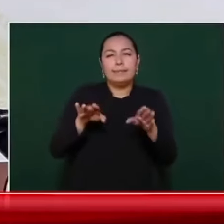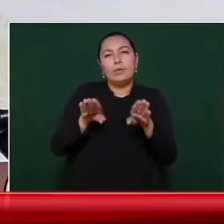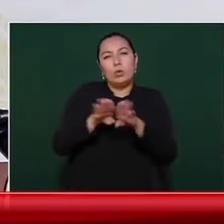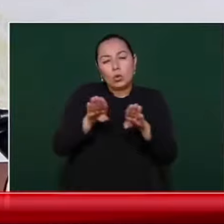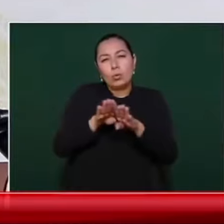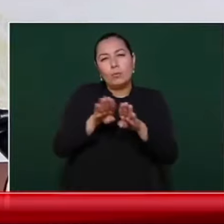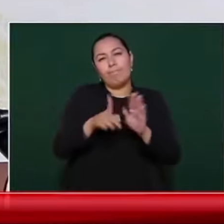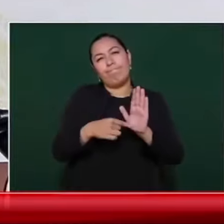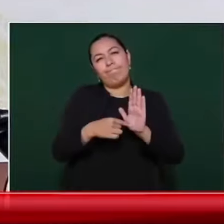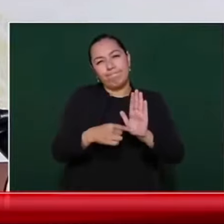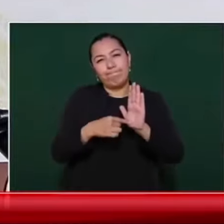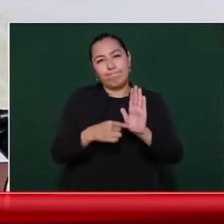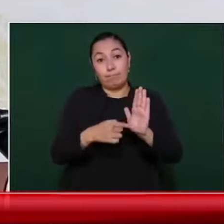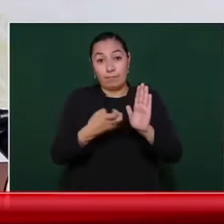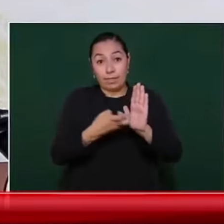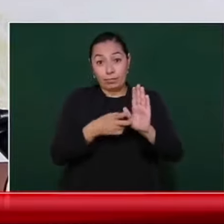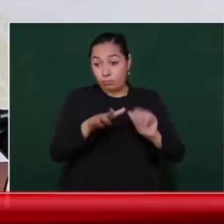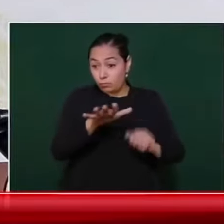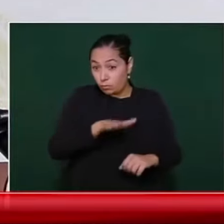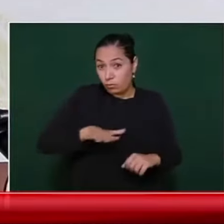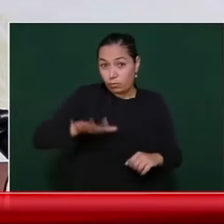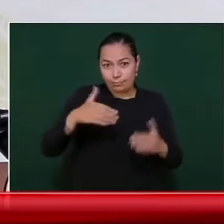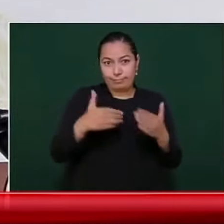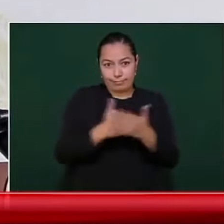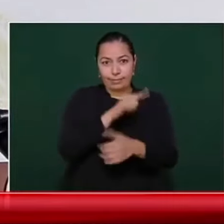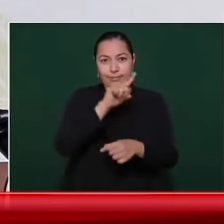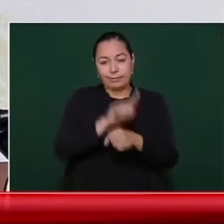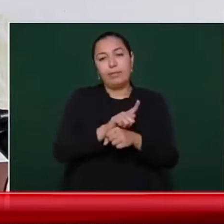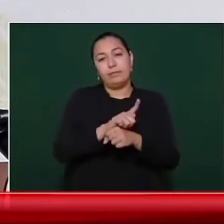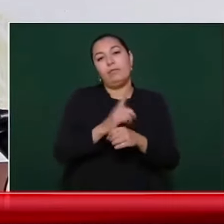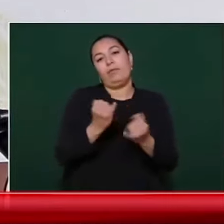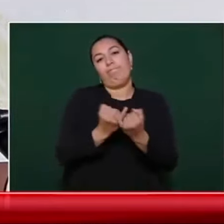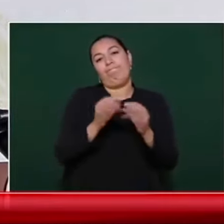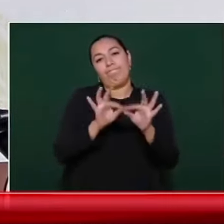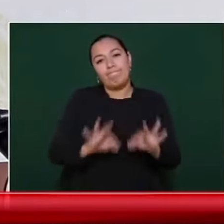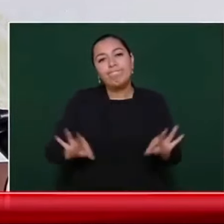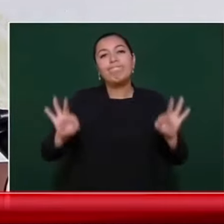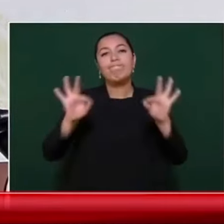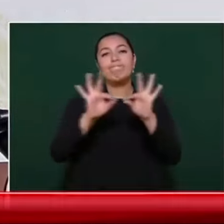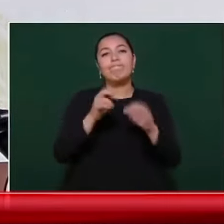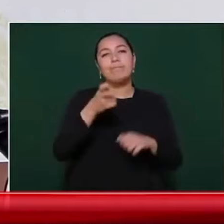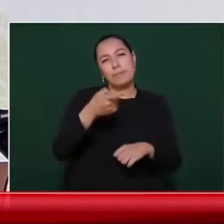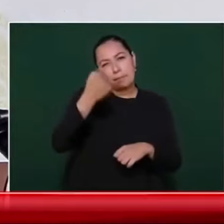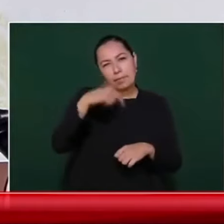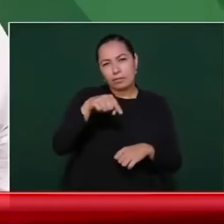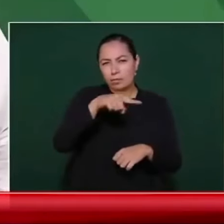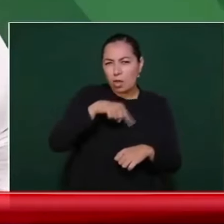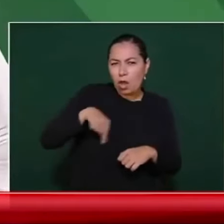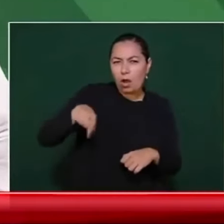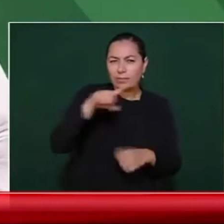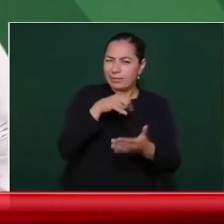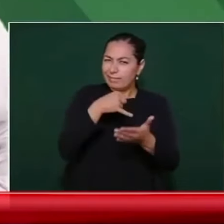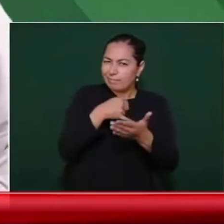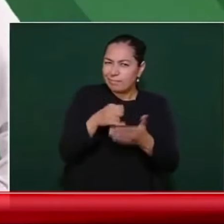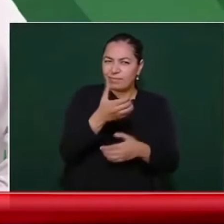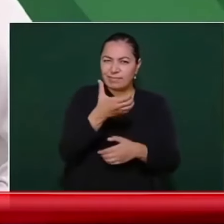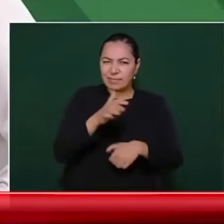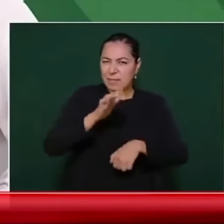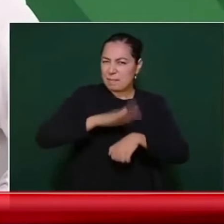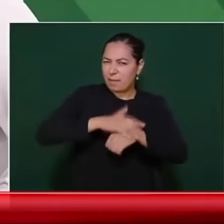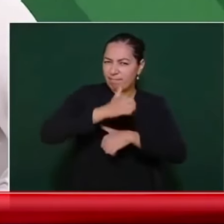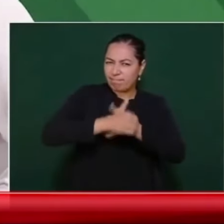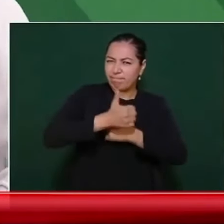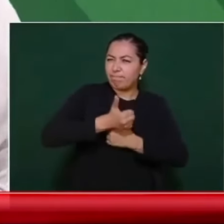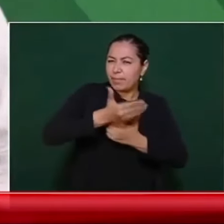en el plano nacional y que esencialmente nos ha llamado a que produzcamos más alimentos en corto en lo